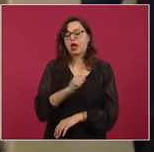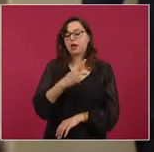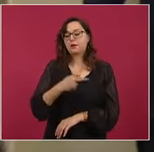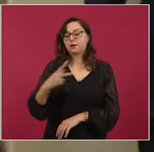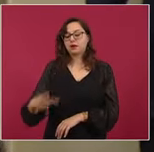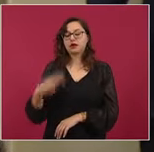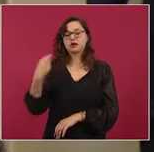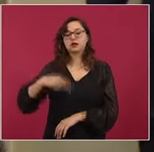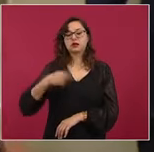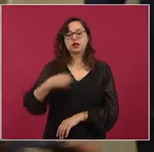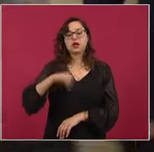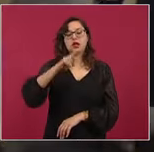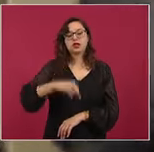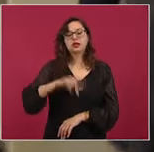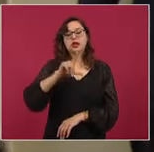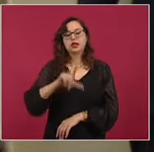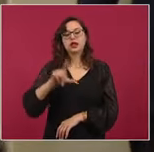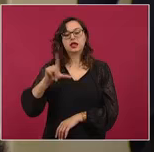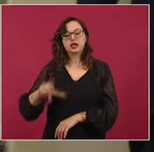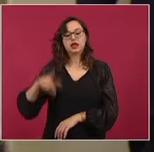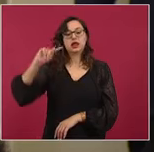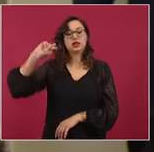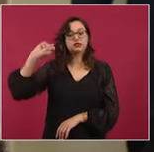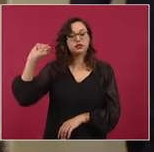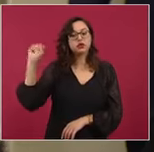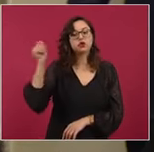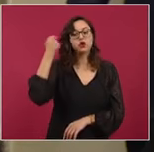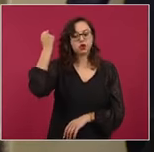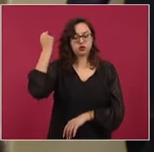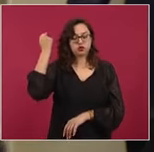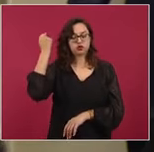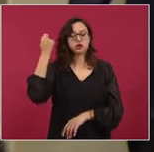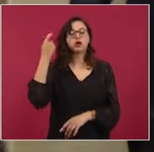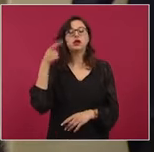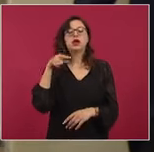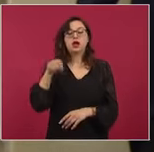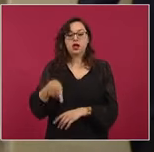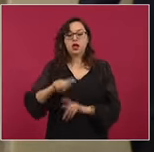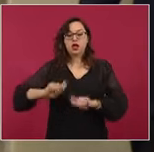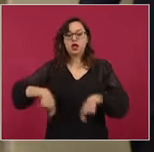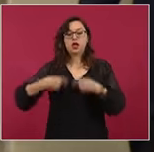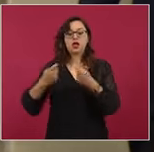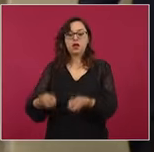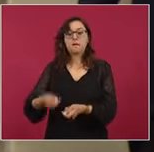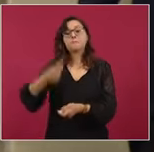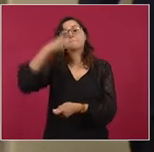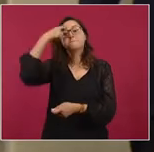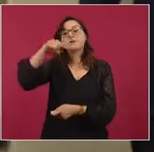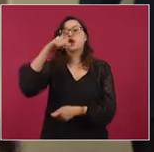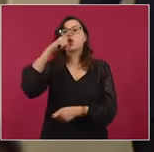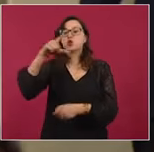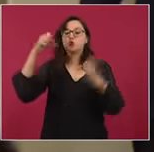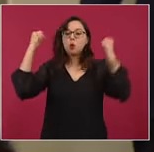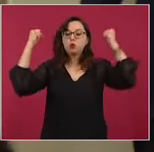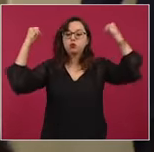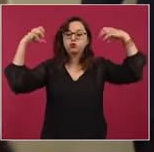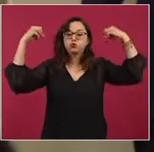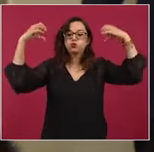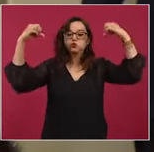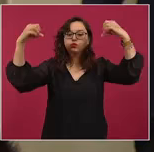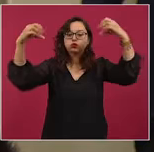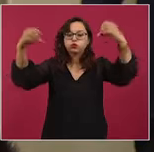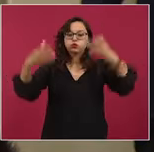NL Technologies SADCB para suministrar alumbrado público, que finalmente fue